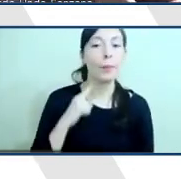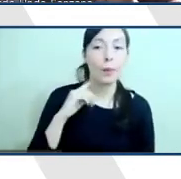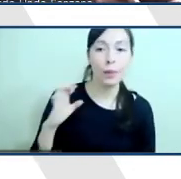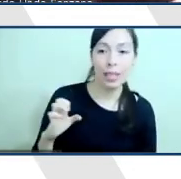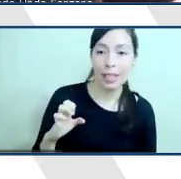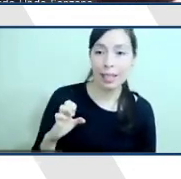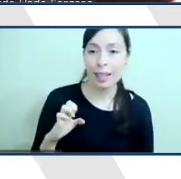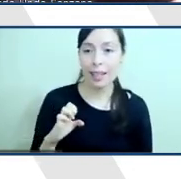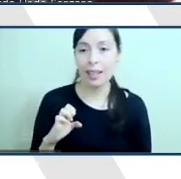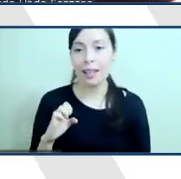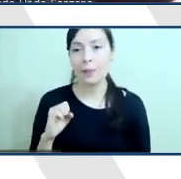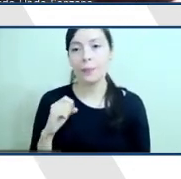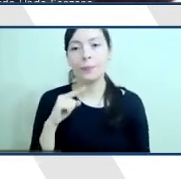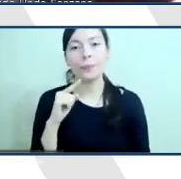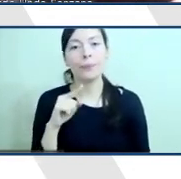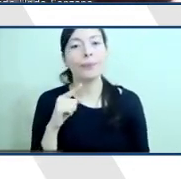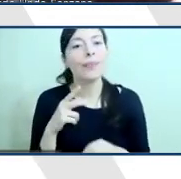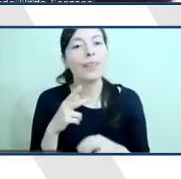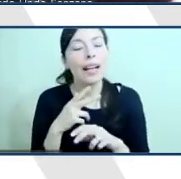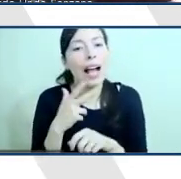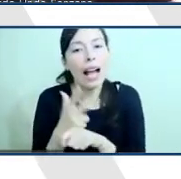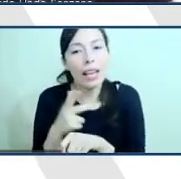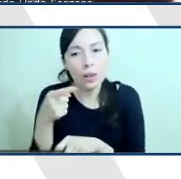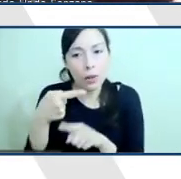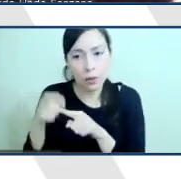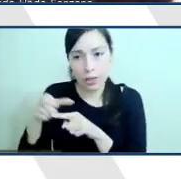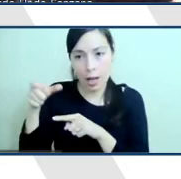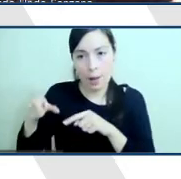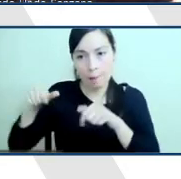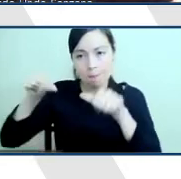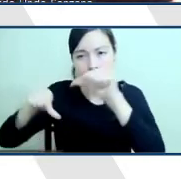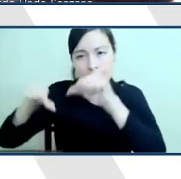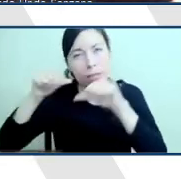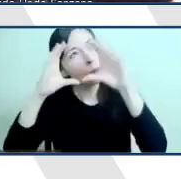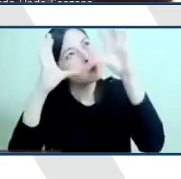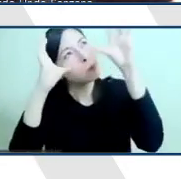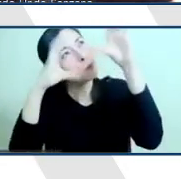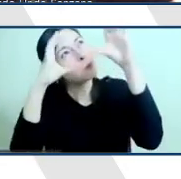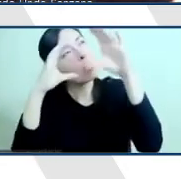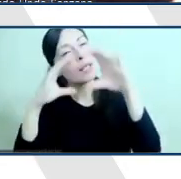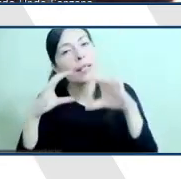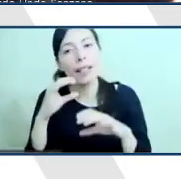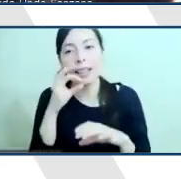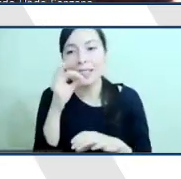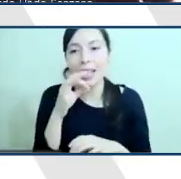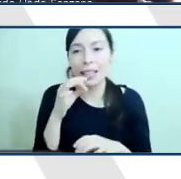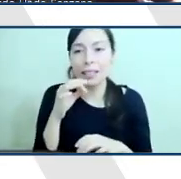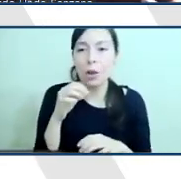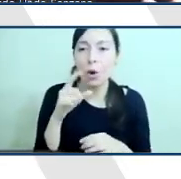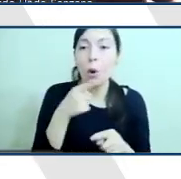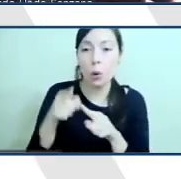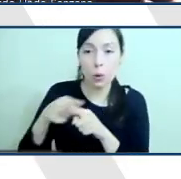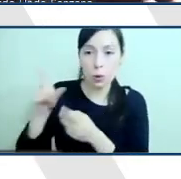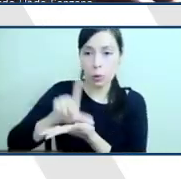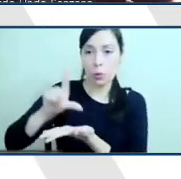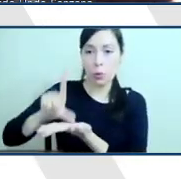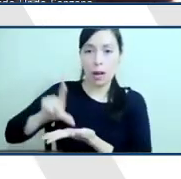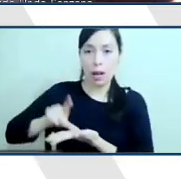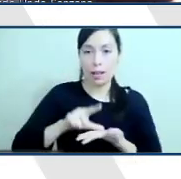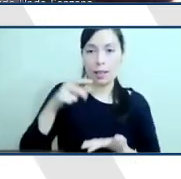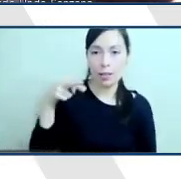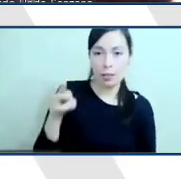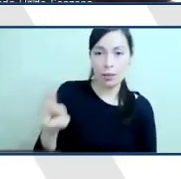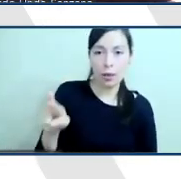la abogacía de Rudyard y de otras personas que propusieron ciertos sitios en el norte. ¿Cómo